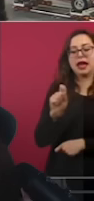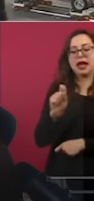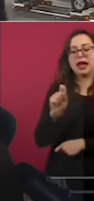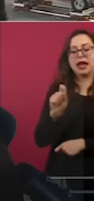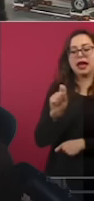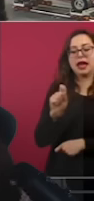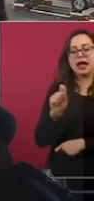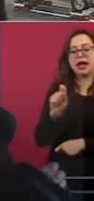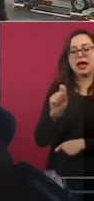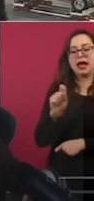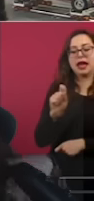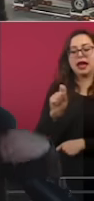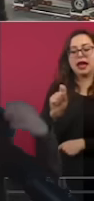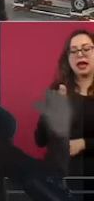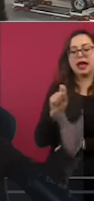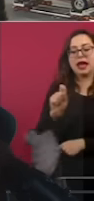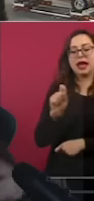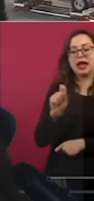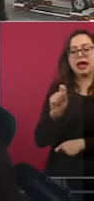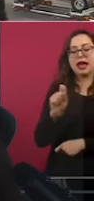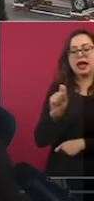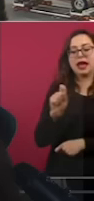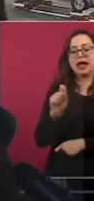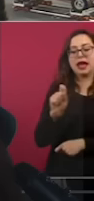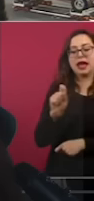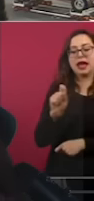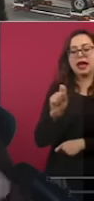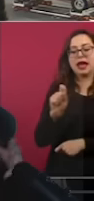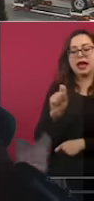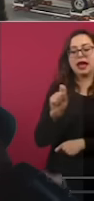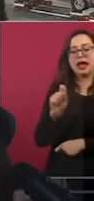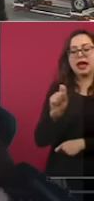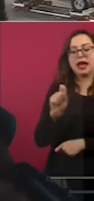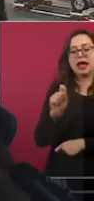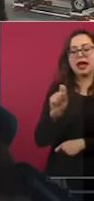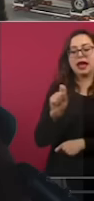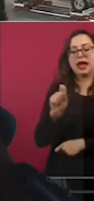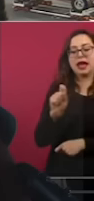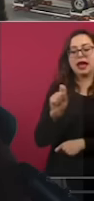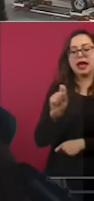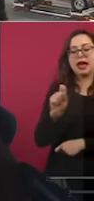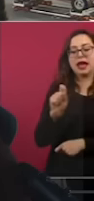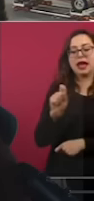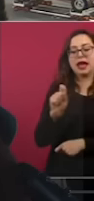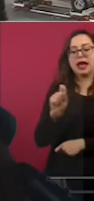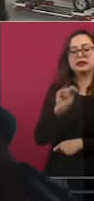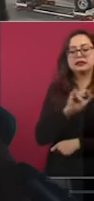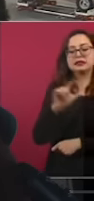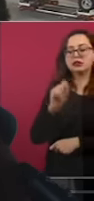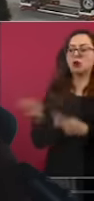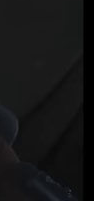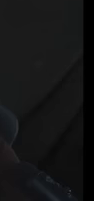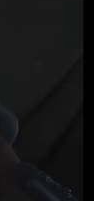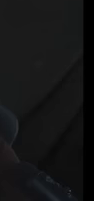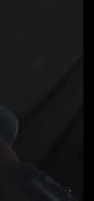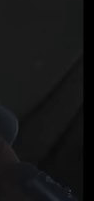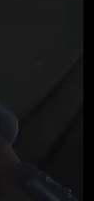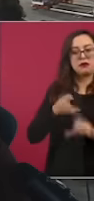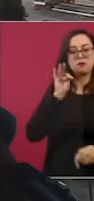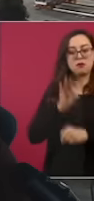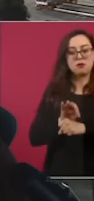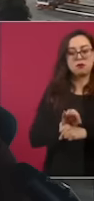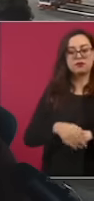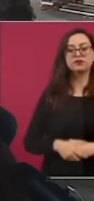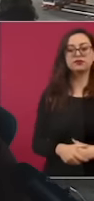programas que tienen gran audiencia allá en la Nación del Norte. Veamos el video. Yo